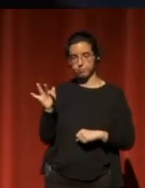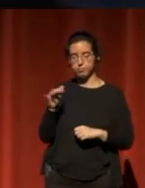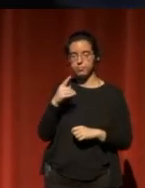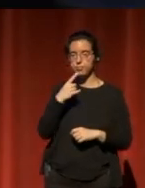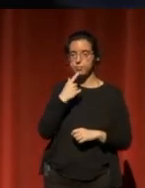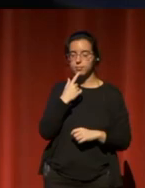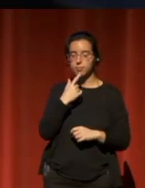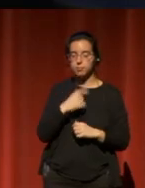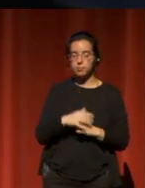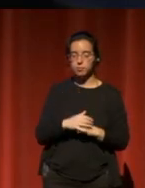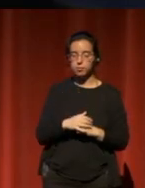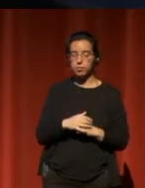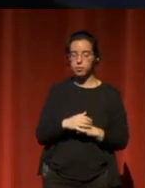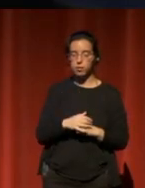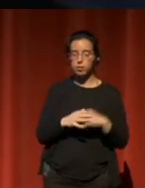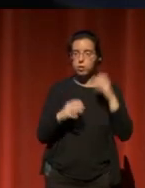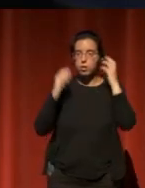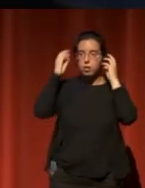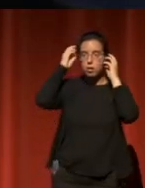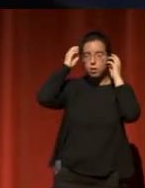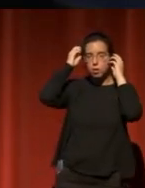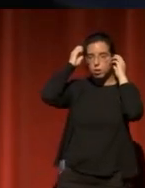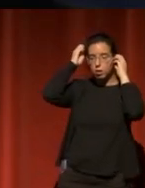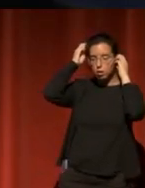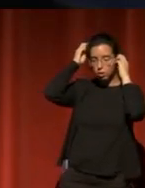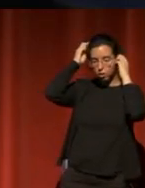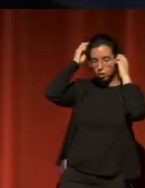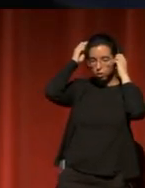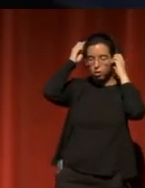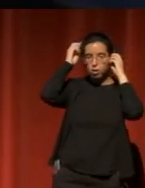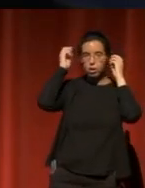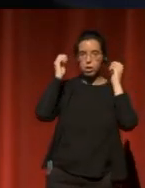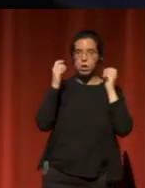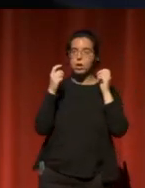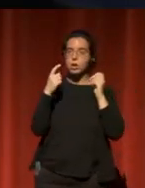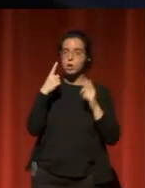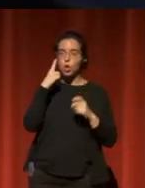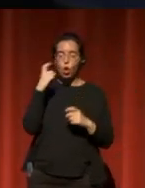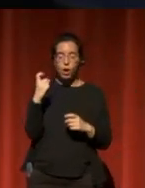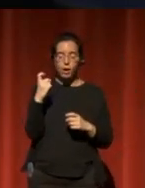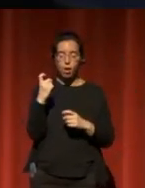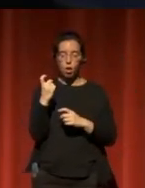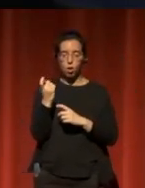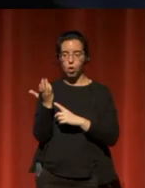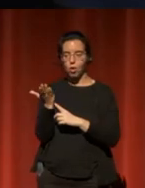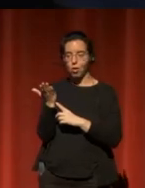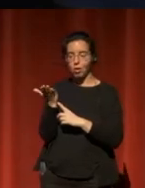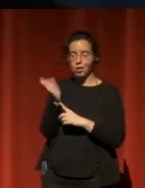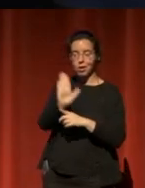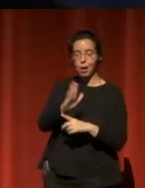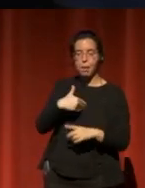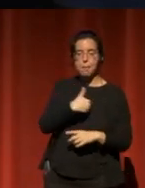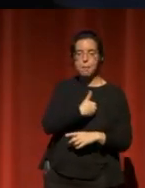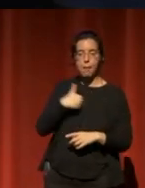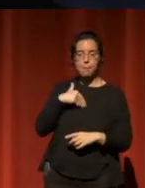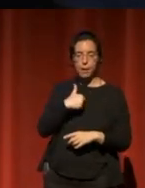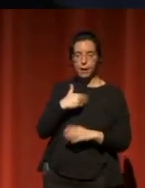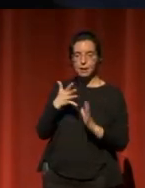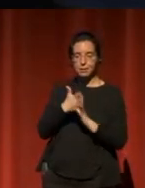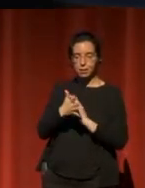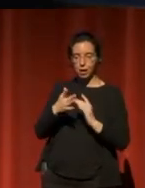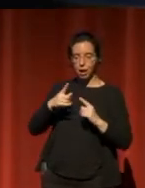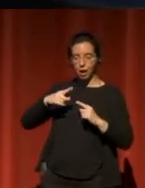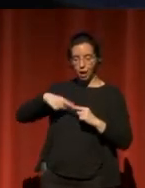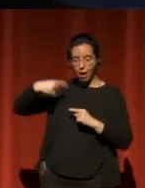vamos a ceder la palabra a Juana, que yo creo que representa el papel de quien se enfrenta muchas veces